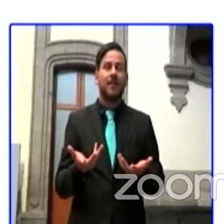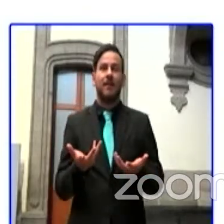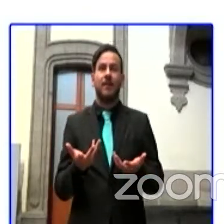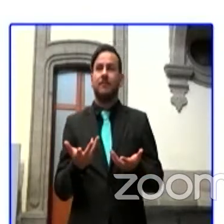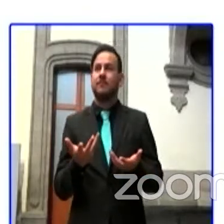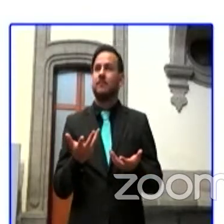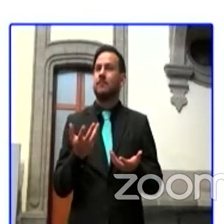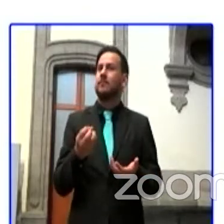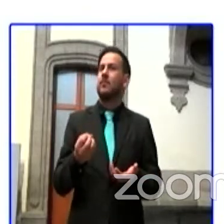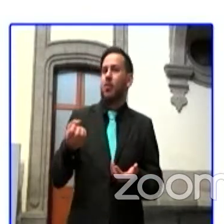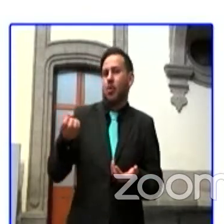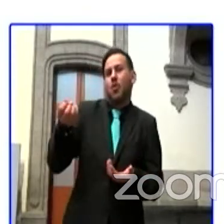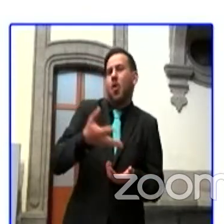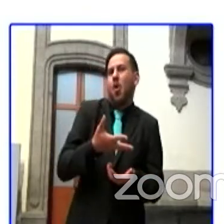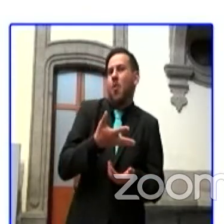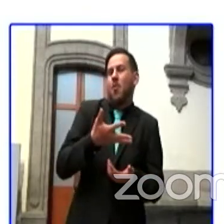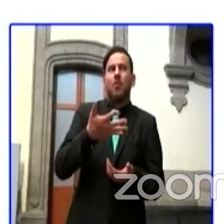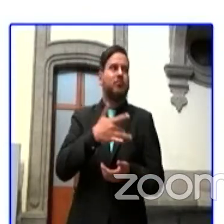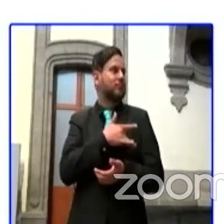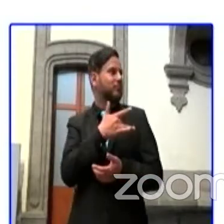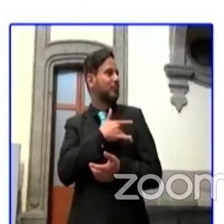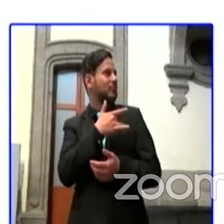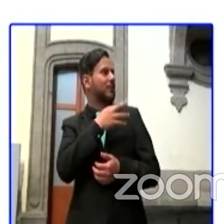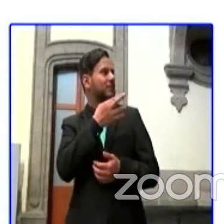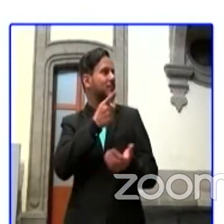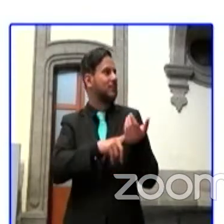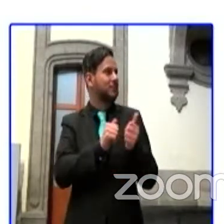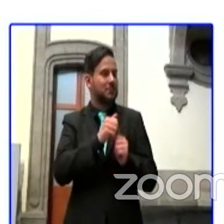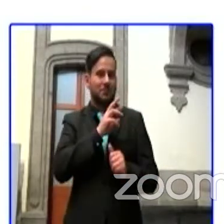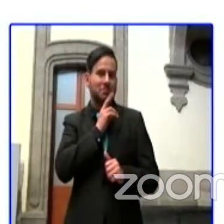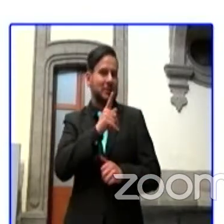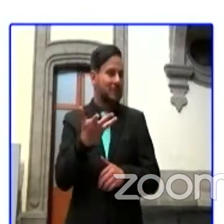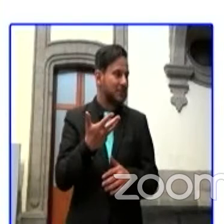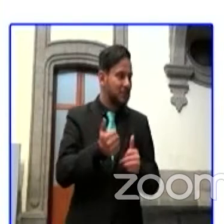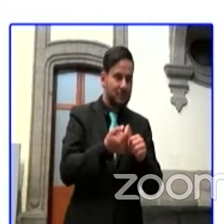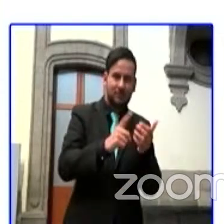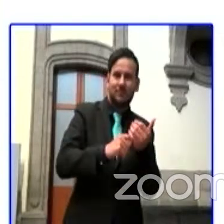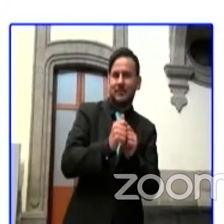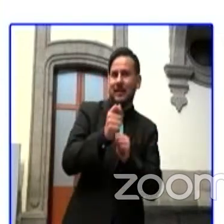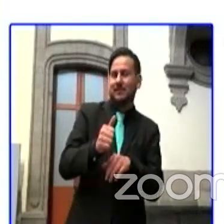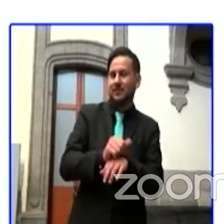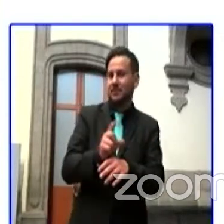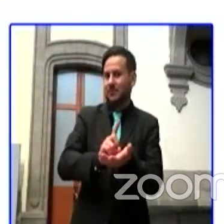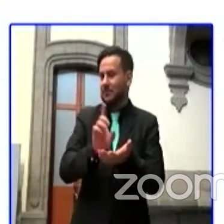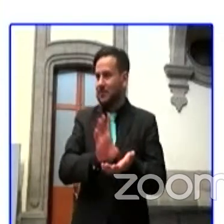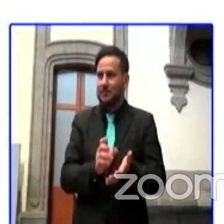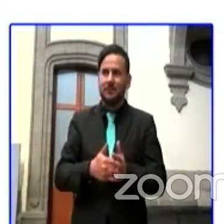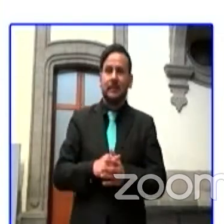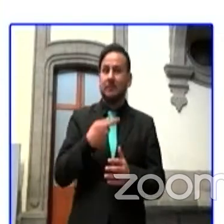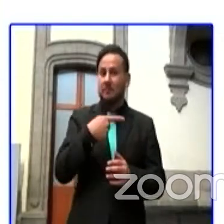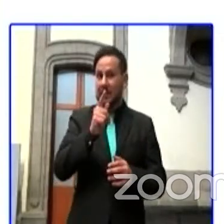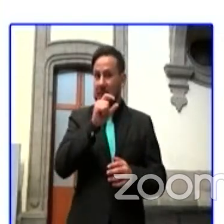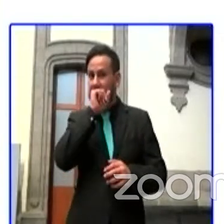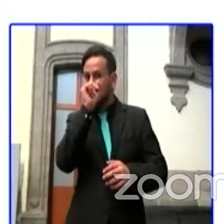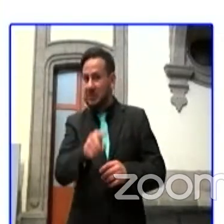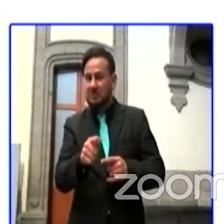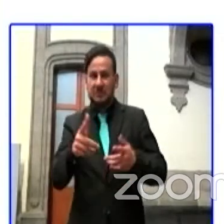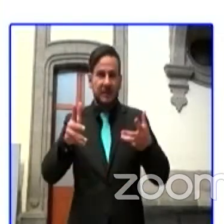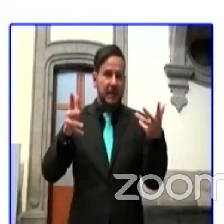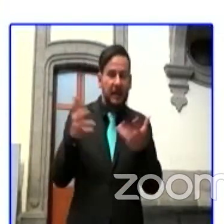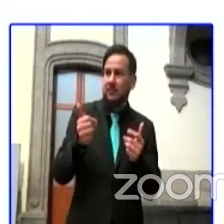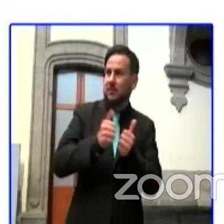Obvio que es mejor, es decir, deja de tener discapacidad. Pero lo mismo sucede con